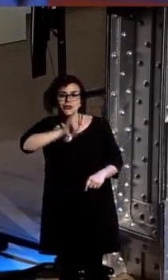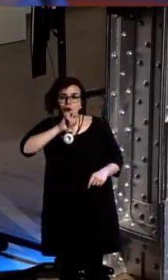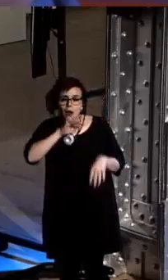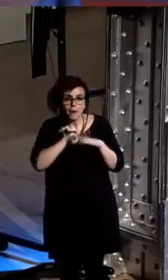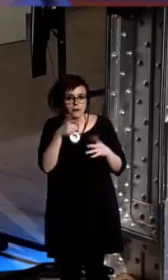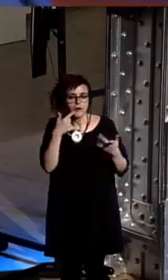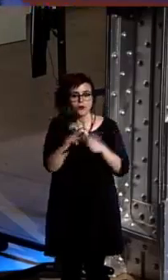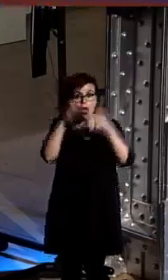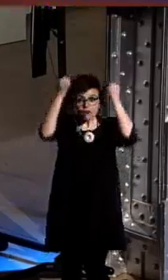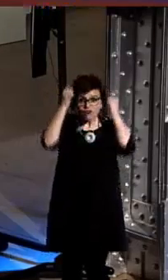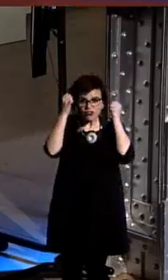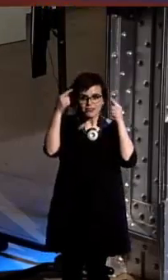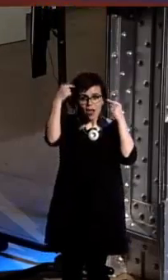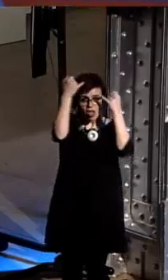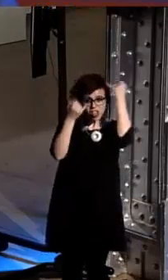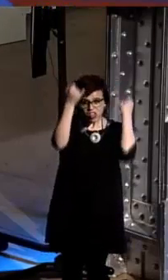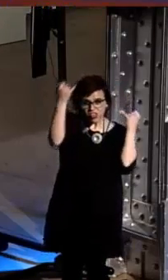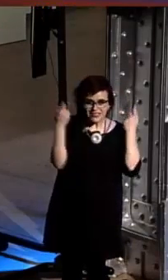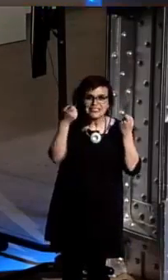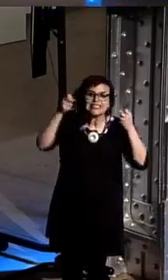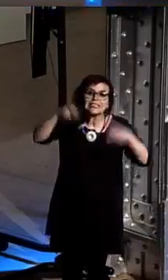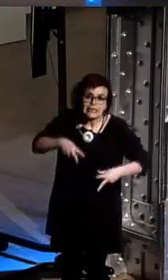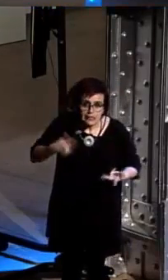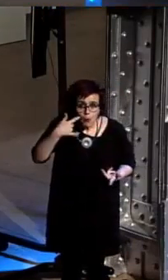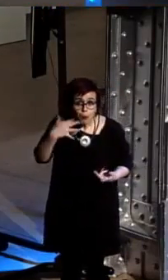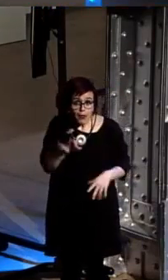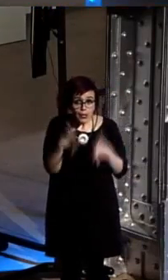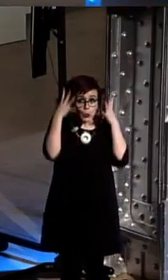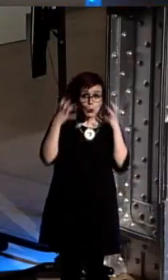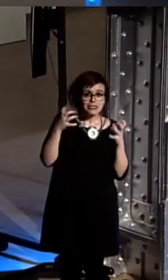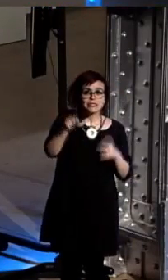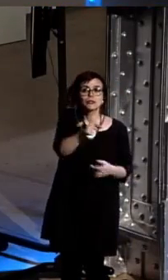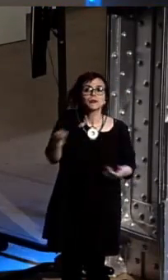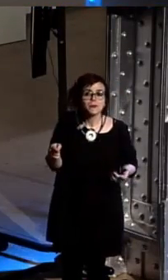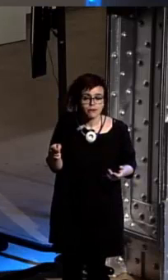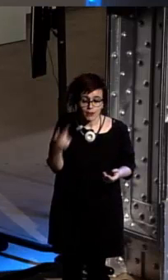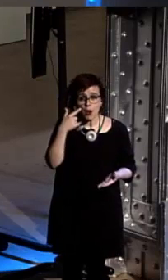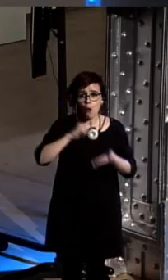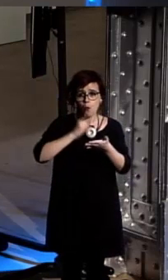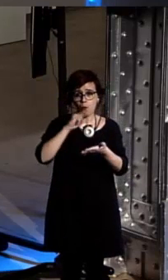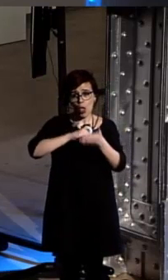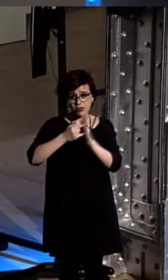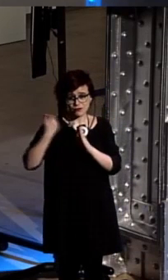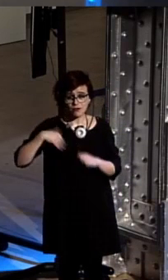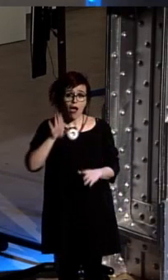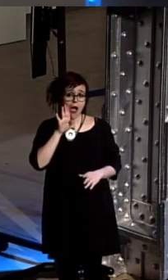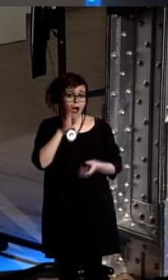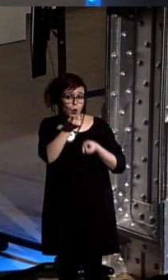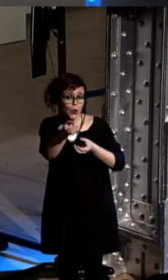no implique llevar un casco lleno de cables en la cabeza? A ver, como ya se han explicado muchos proyectos y como he intentado